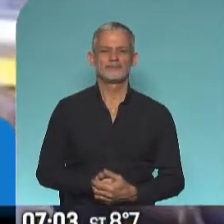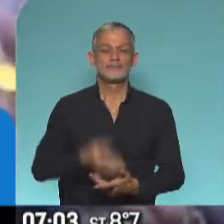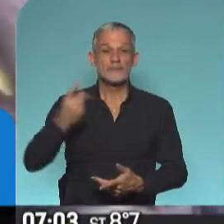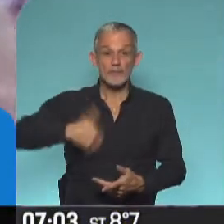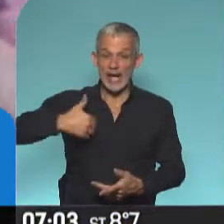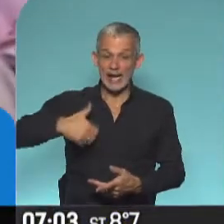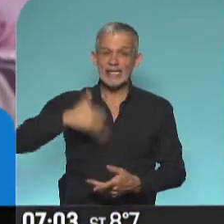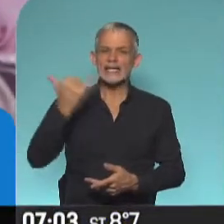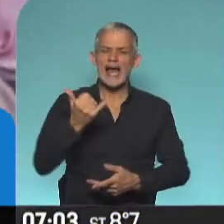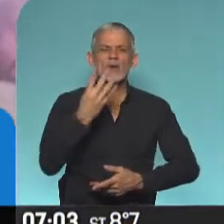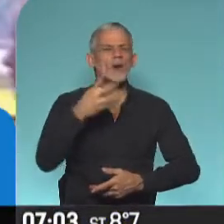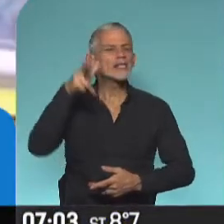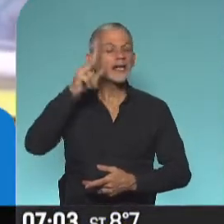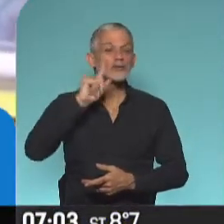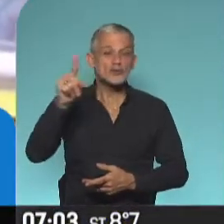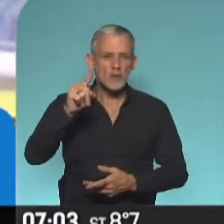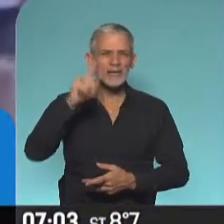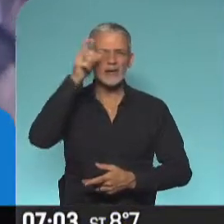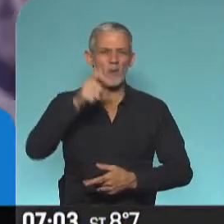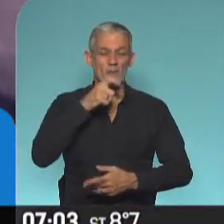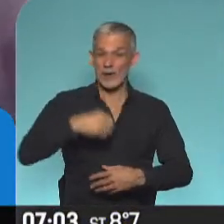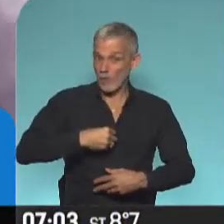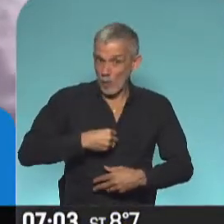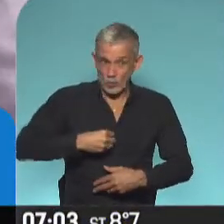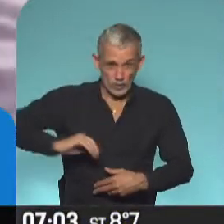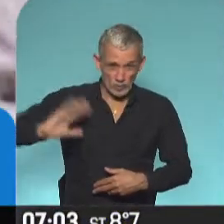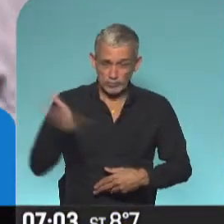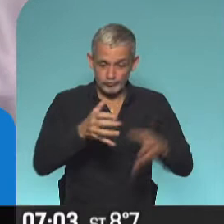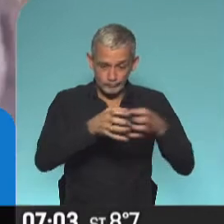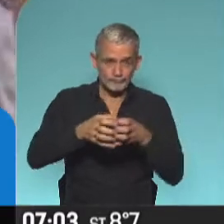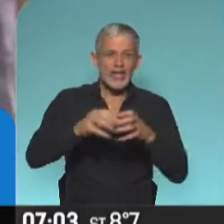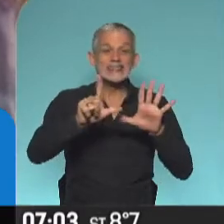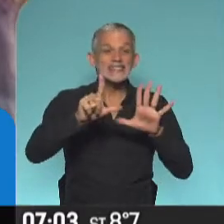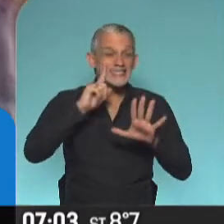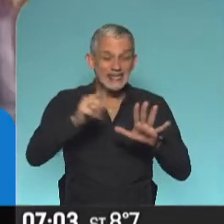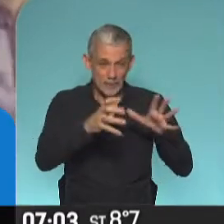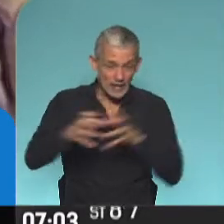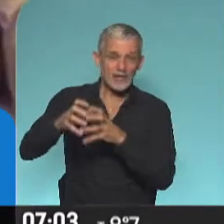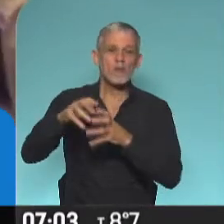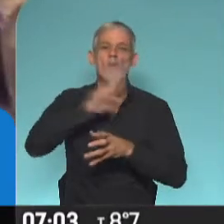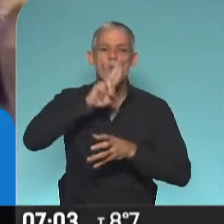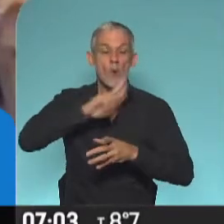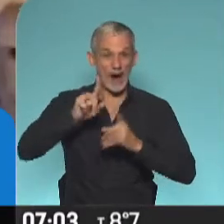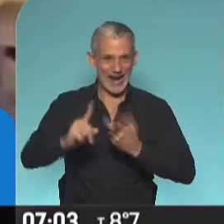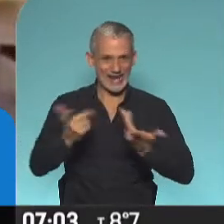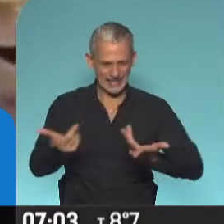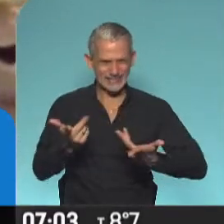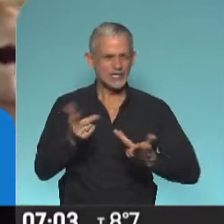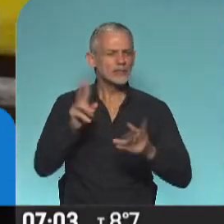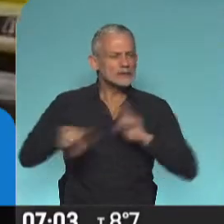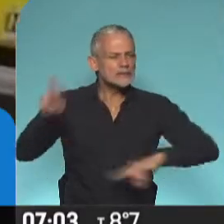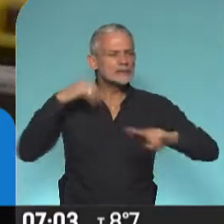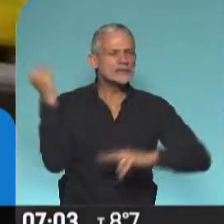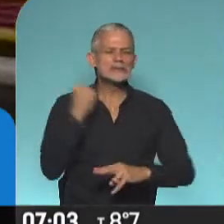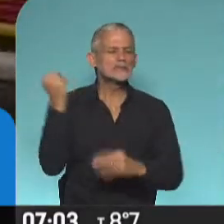En Argentina hay 48.000 bomberos voluntarios y 7.000 son mujeres. Se busca